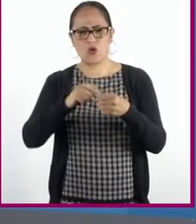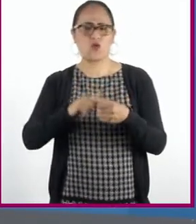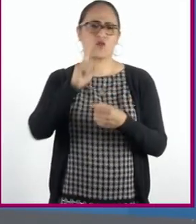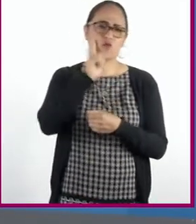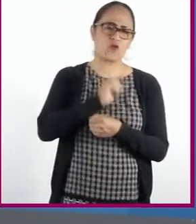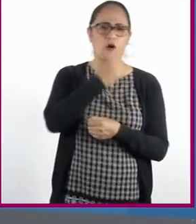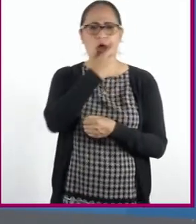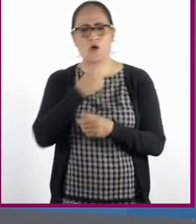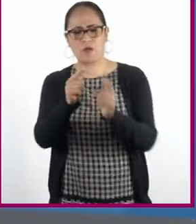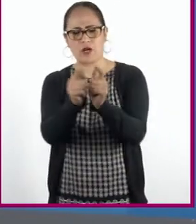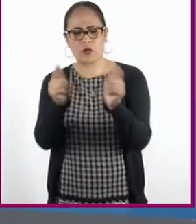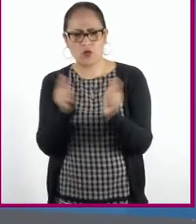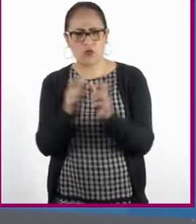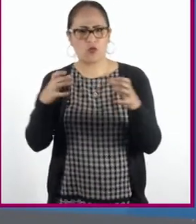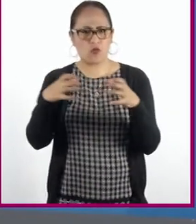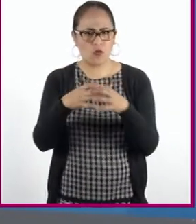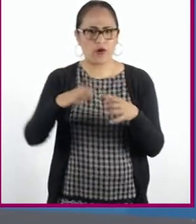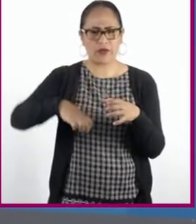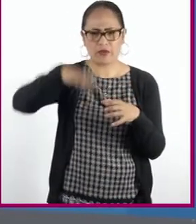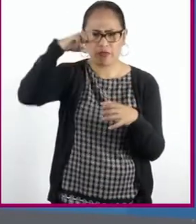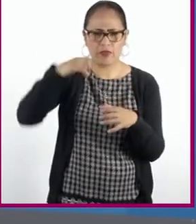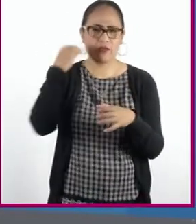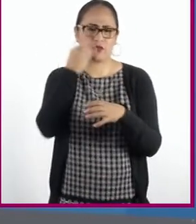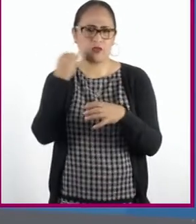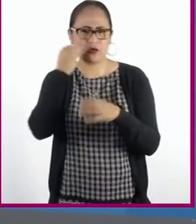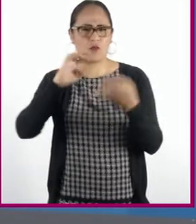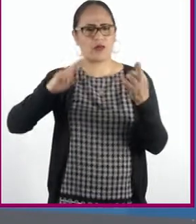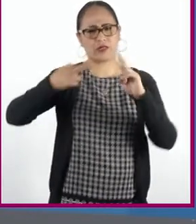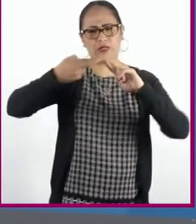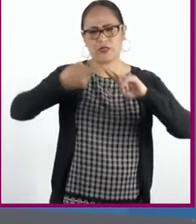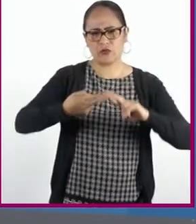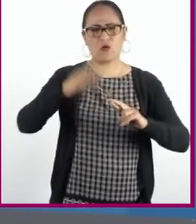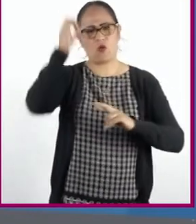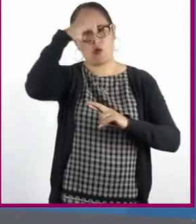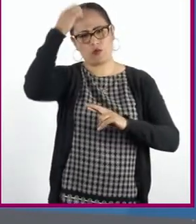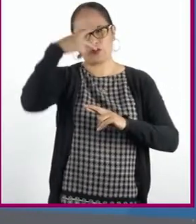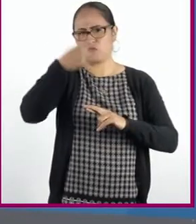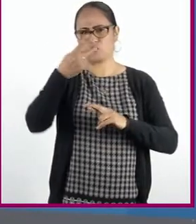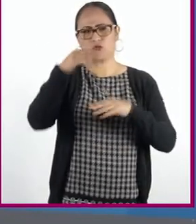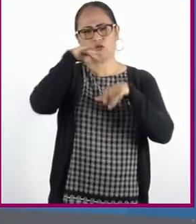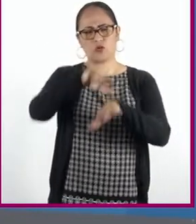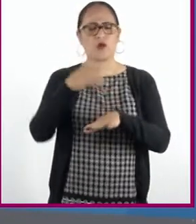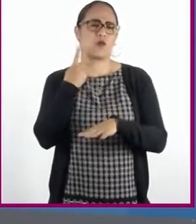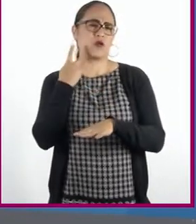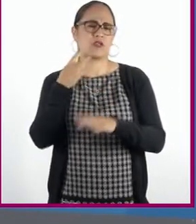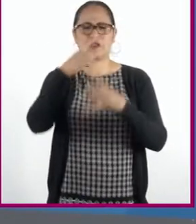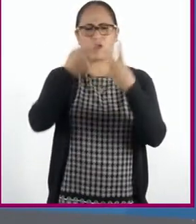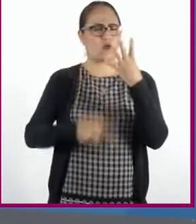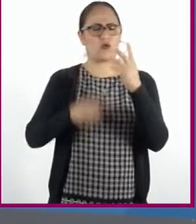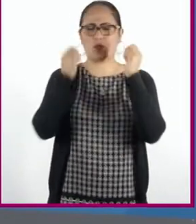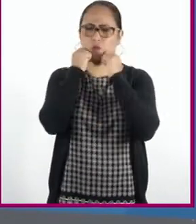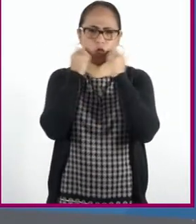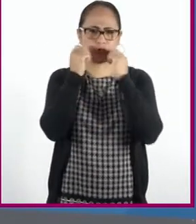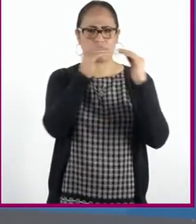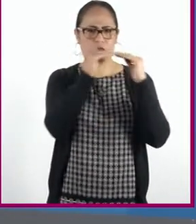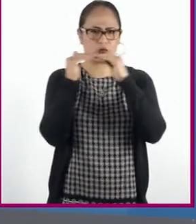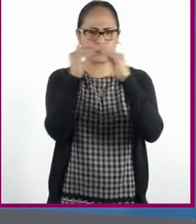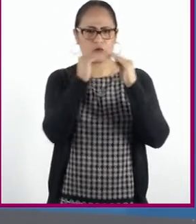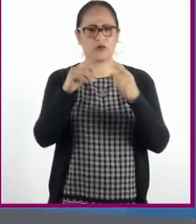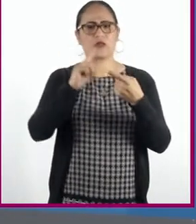origen étnico, edad, idioma, religión, opiniones políticas o de otra índole, origen nacional o